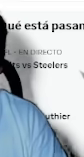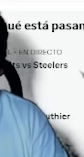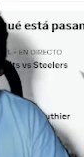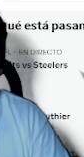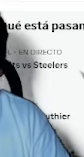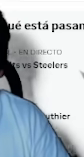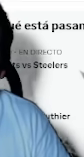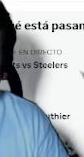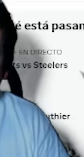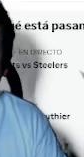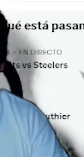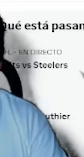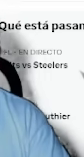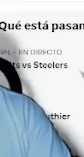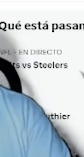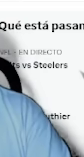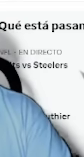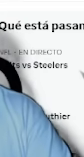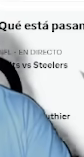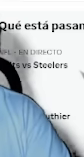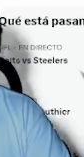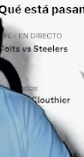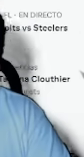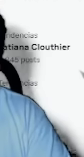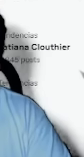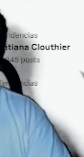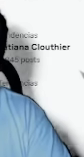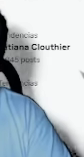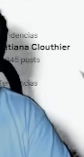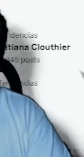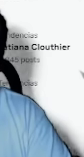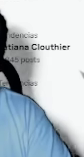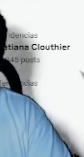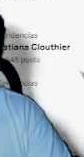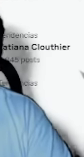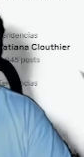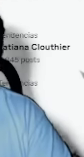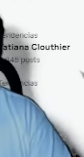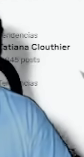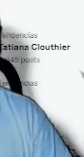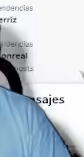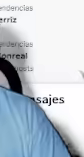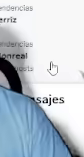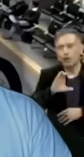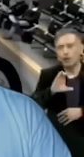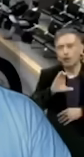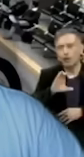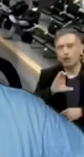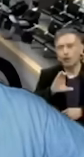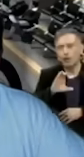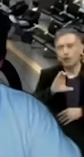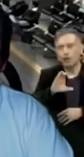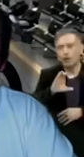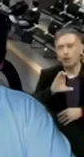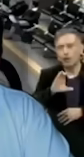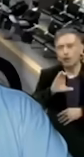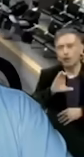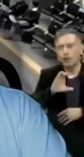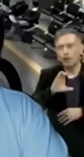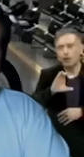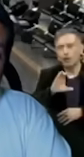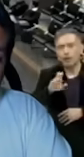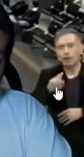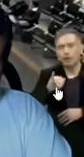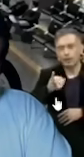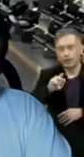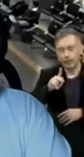Upkeep Espadas Ancona, leyendo las órdenes de los exfuncionarios electorales. Veamos lo que dijo